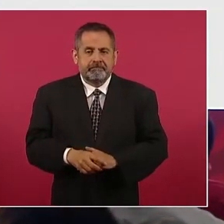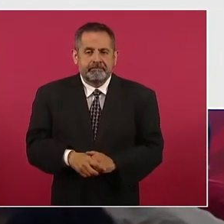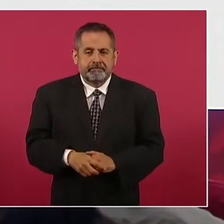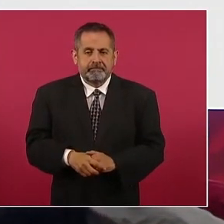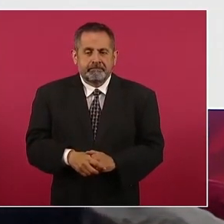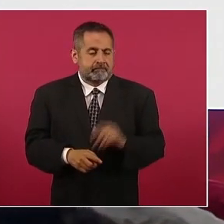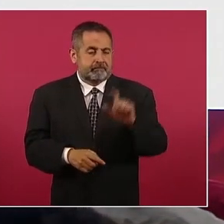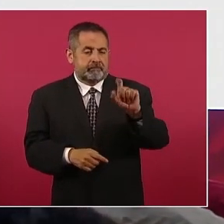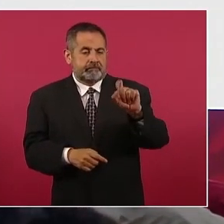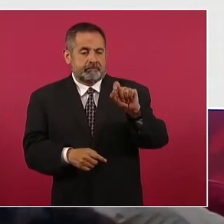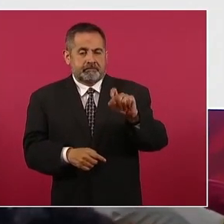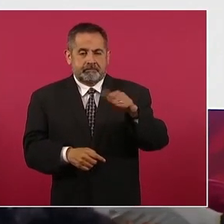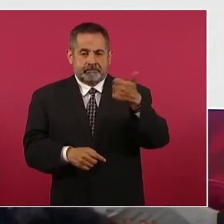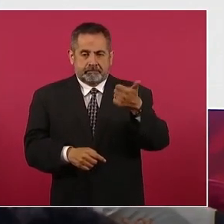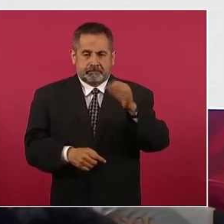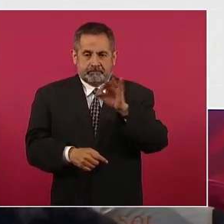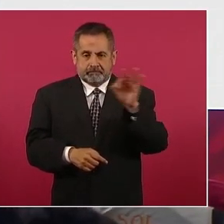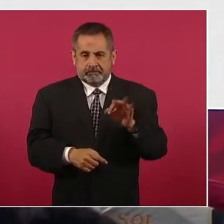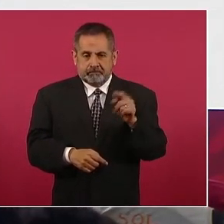26